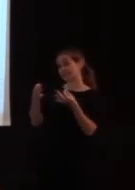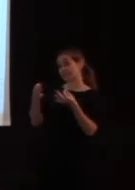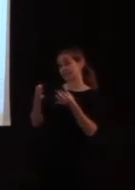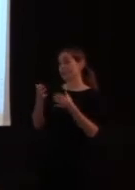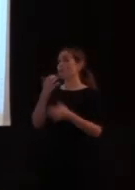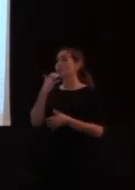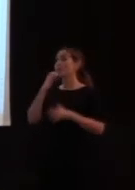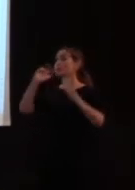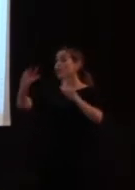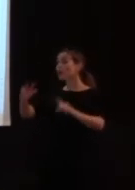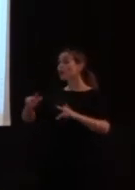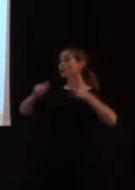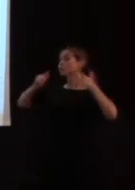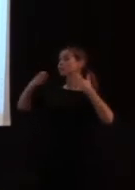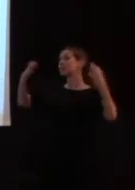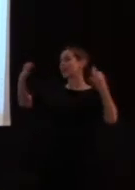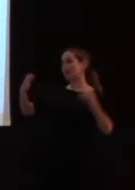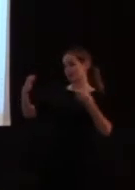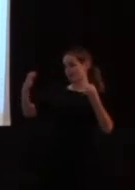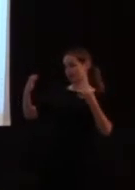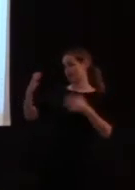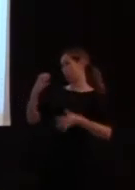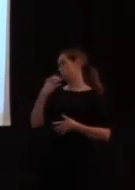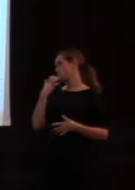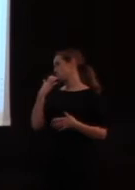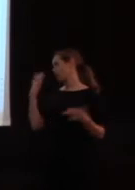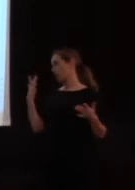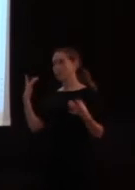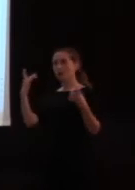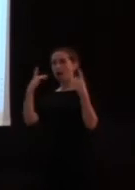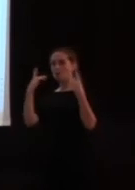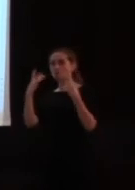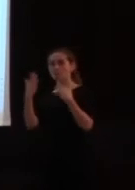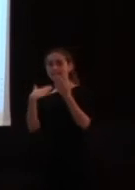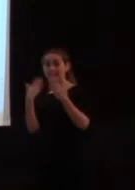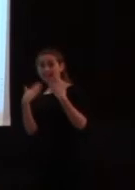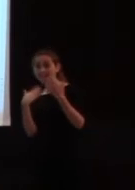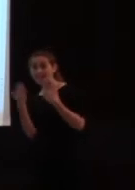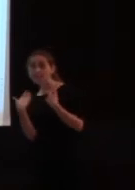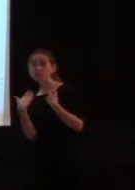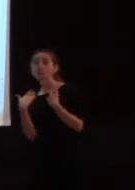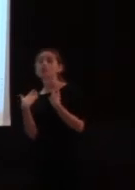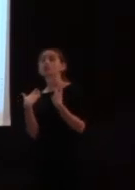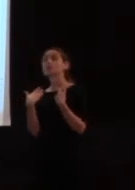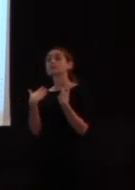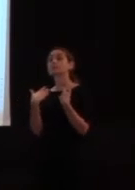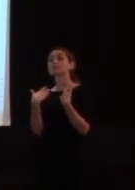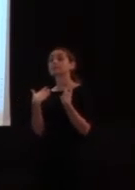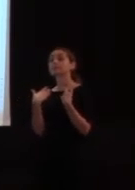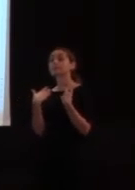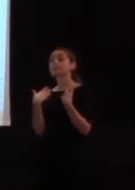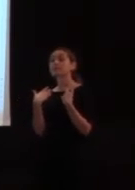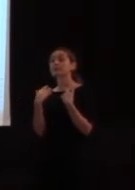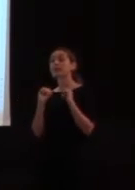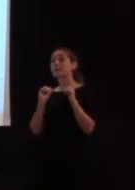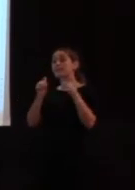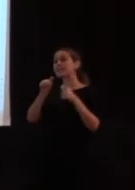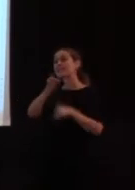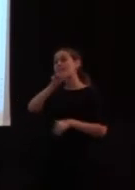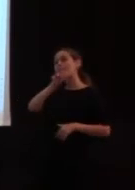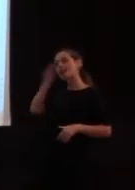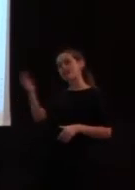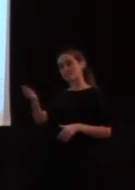que nos permitan que los alumnos en clase, cuando hablan y hacemos una actividad oral, hablen mejor de